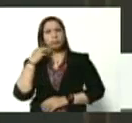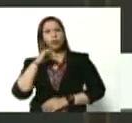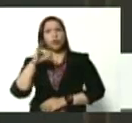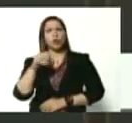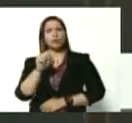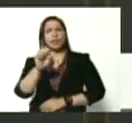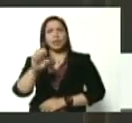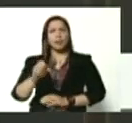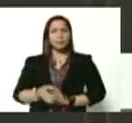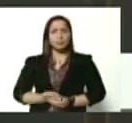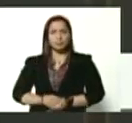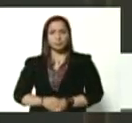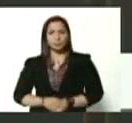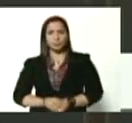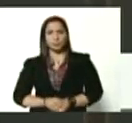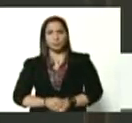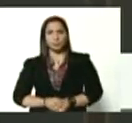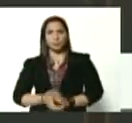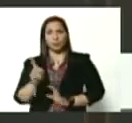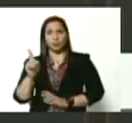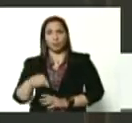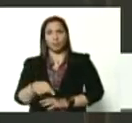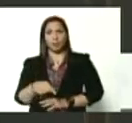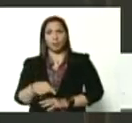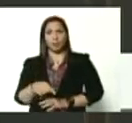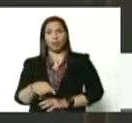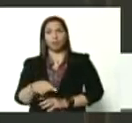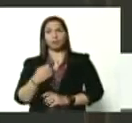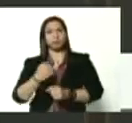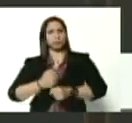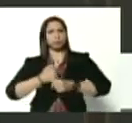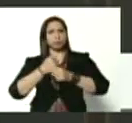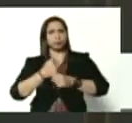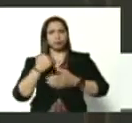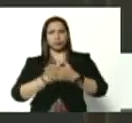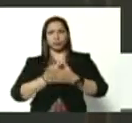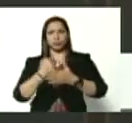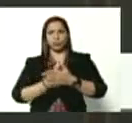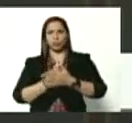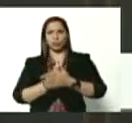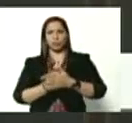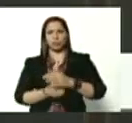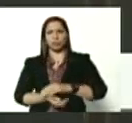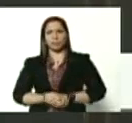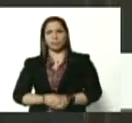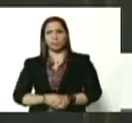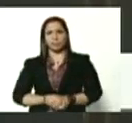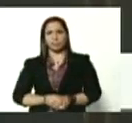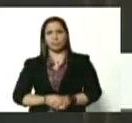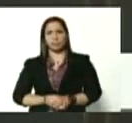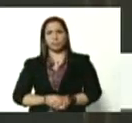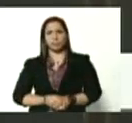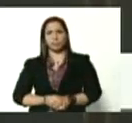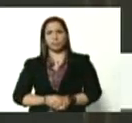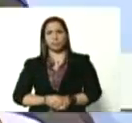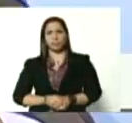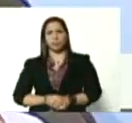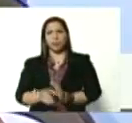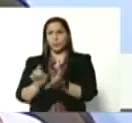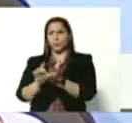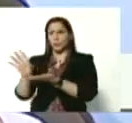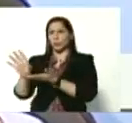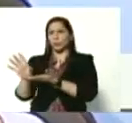chirinos y al bolívar sant boi caballo en batalla que desterró el señor ramón salud del palacio federal